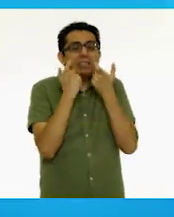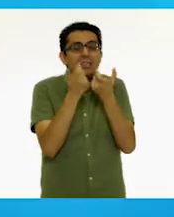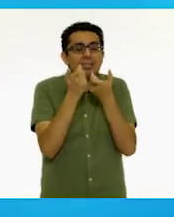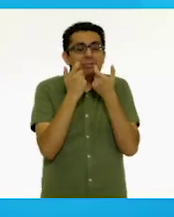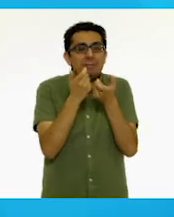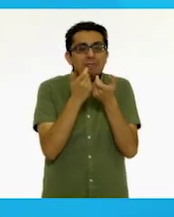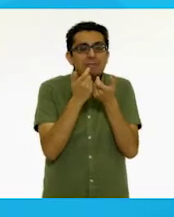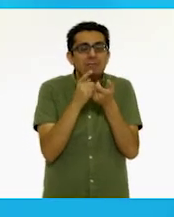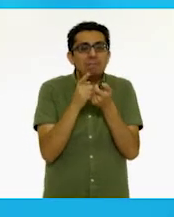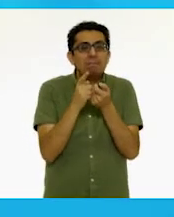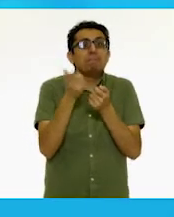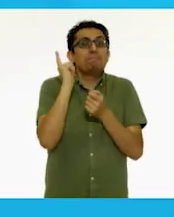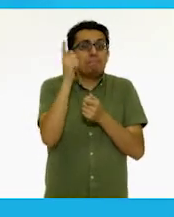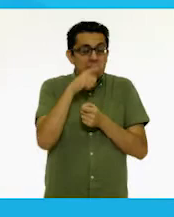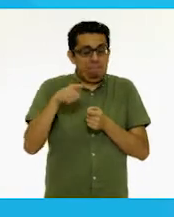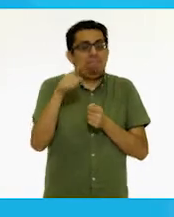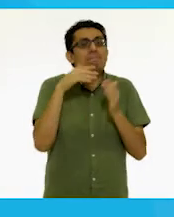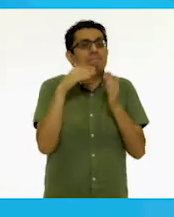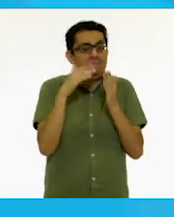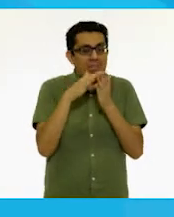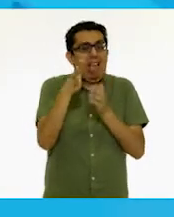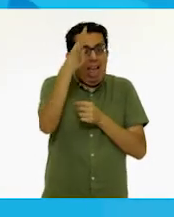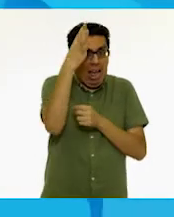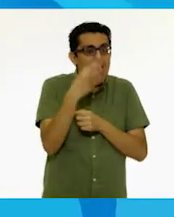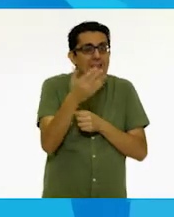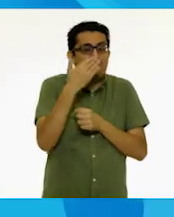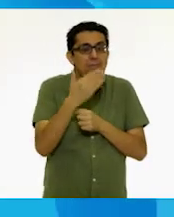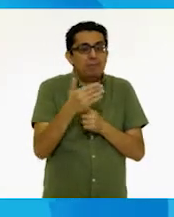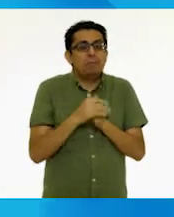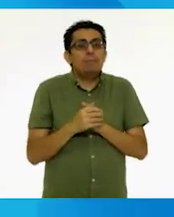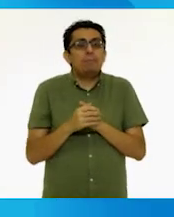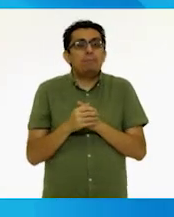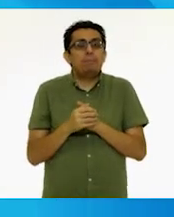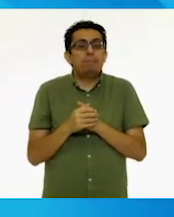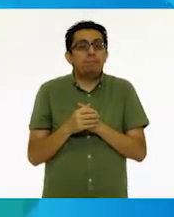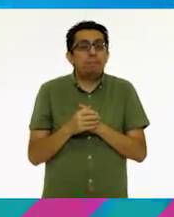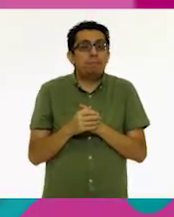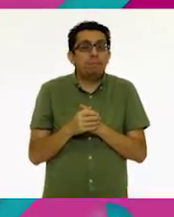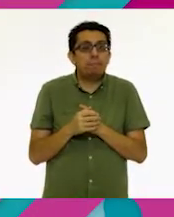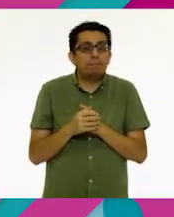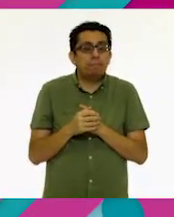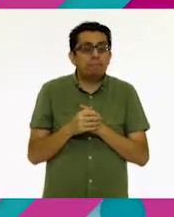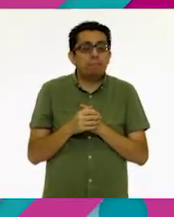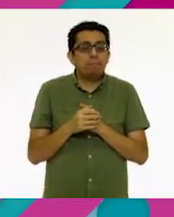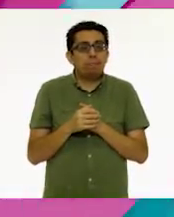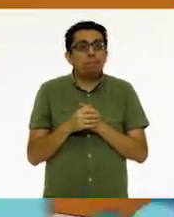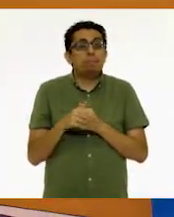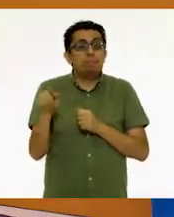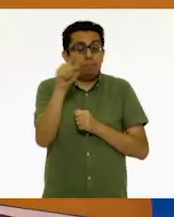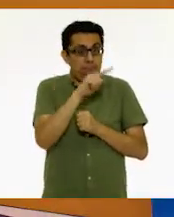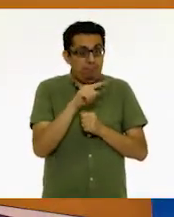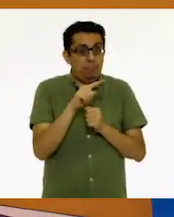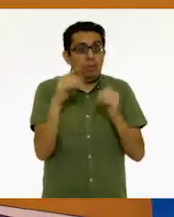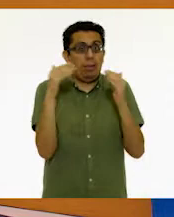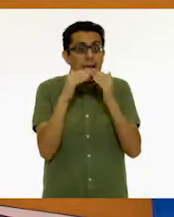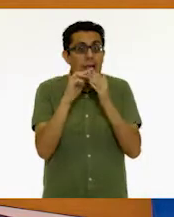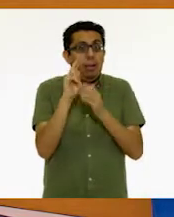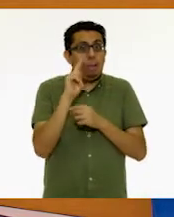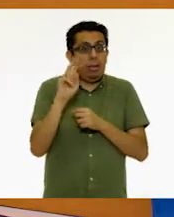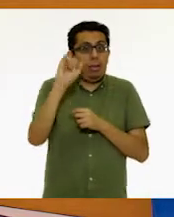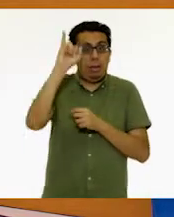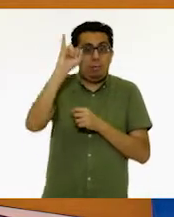espero que allá en casita le hayan atinado igual que tú. Ahora, le vamos a dar unos segunditos allá en casa que observen la